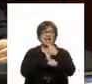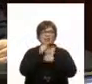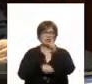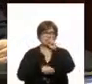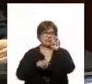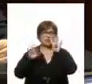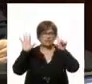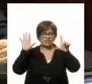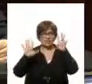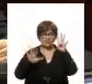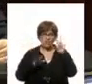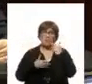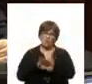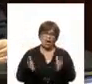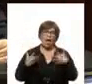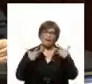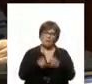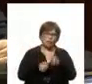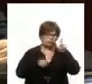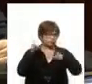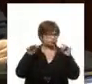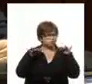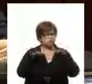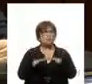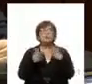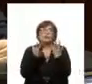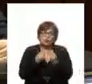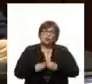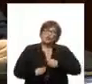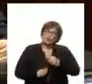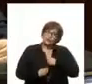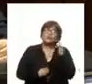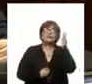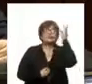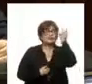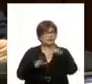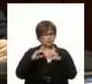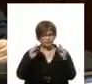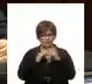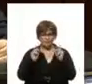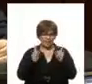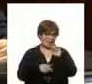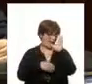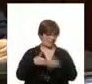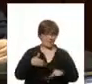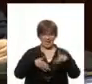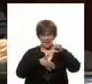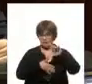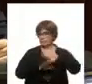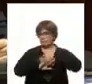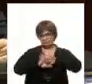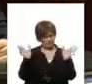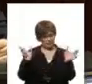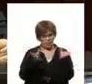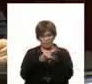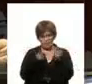que expresaba un enorme apoyo popular y encarnaba una gran esperanza para Nicaragua y para América Latina, ya no